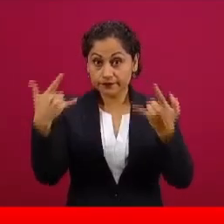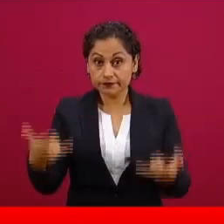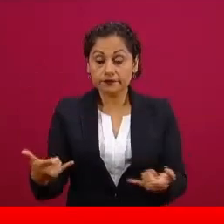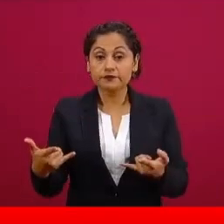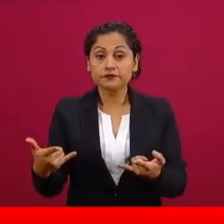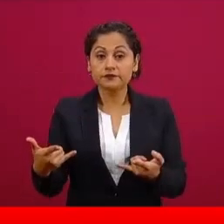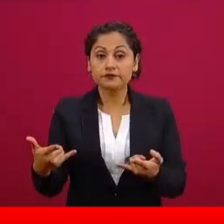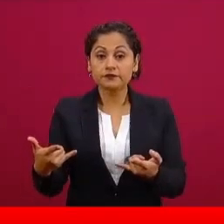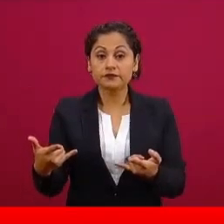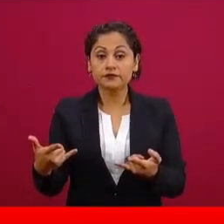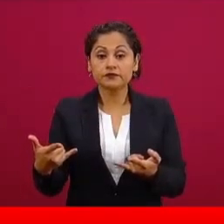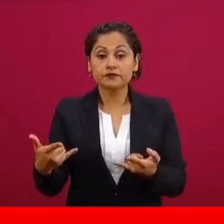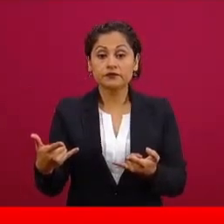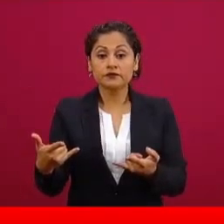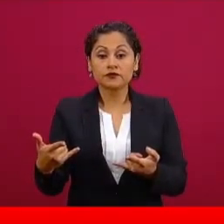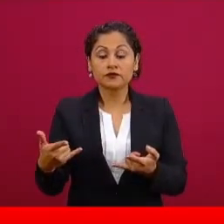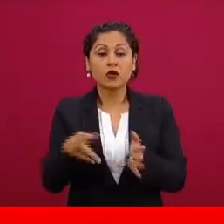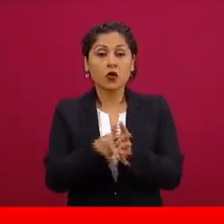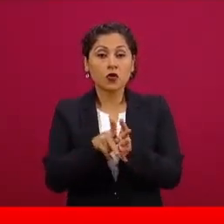un periodismo